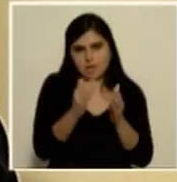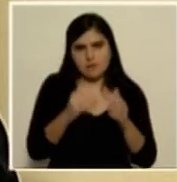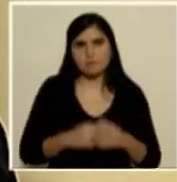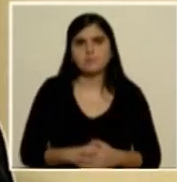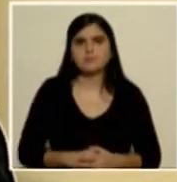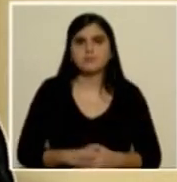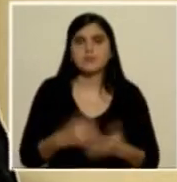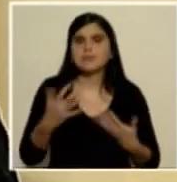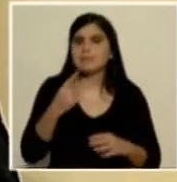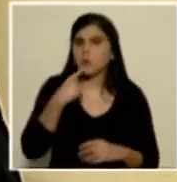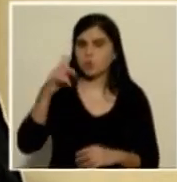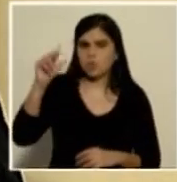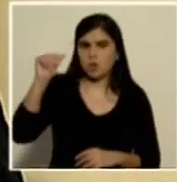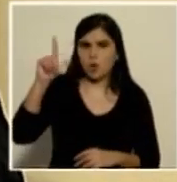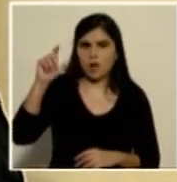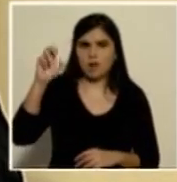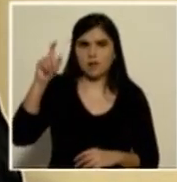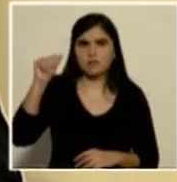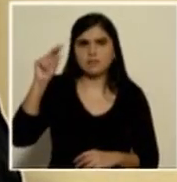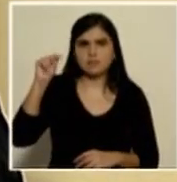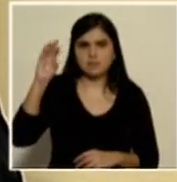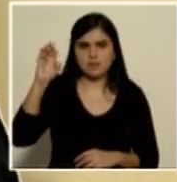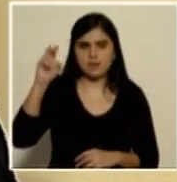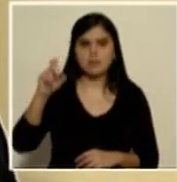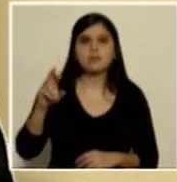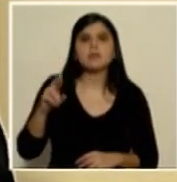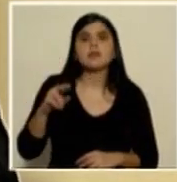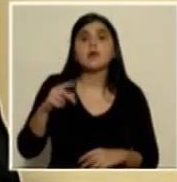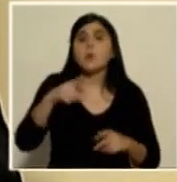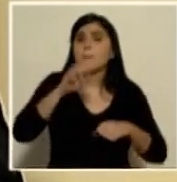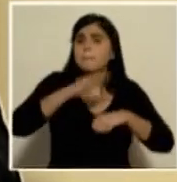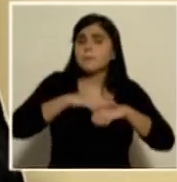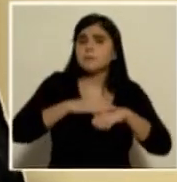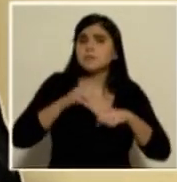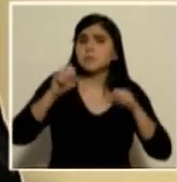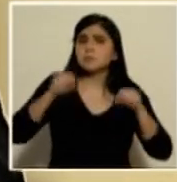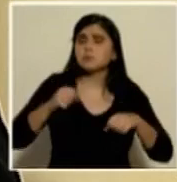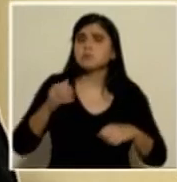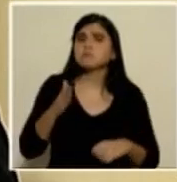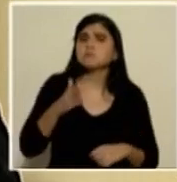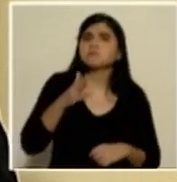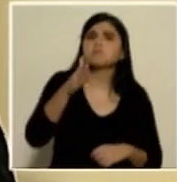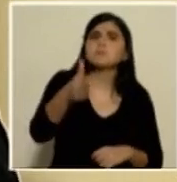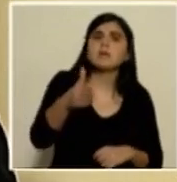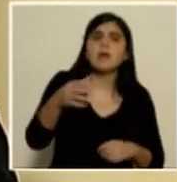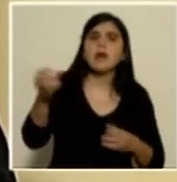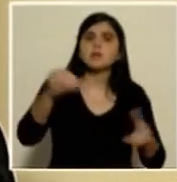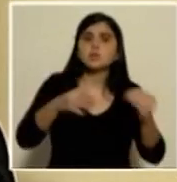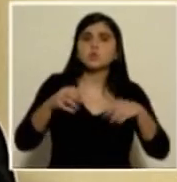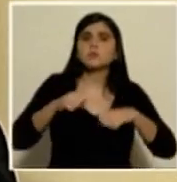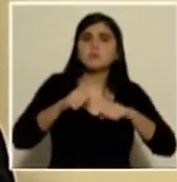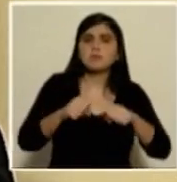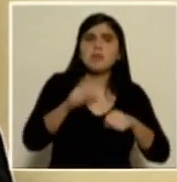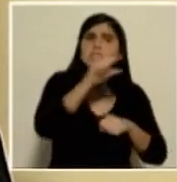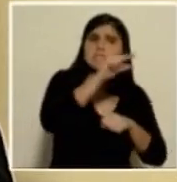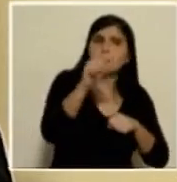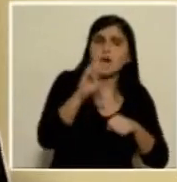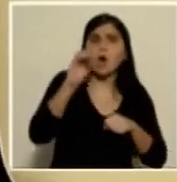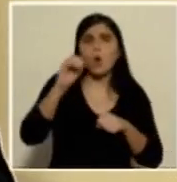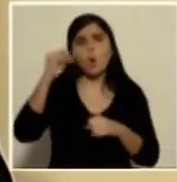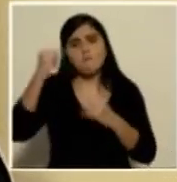y también se permite justamente ir al supermercado, pero también con restricción de placas entre semana o los fines de semana, ¿verdad?